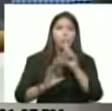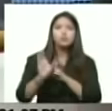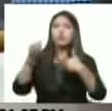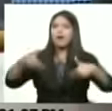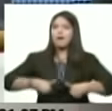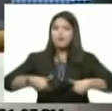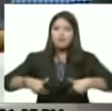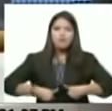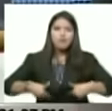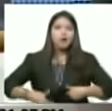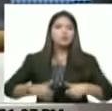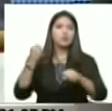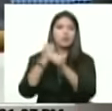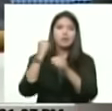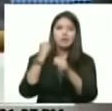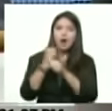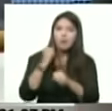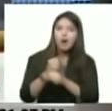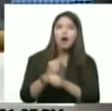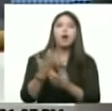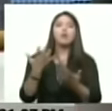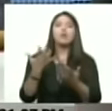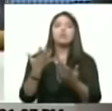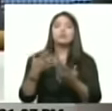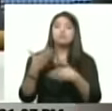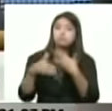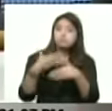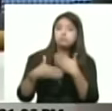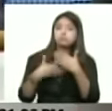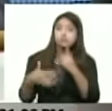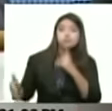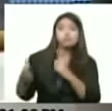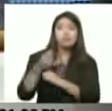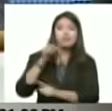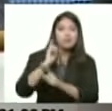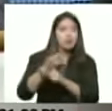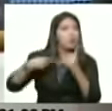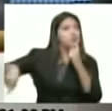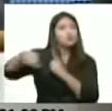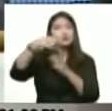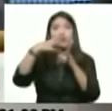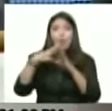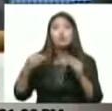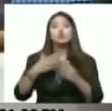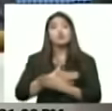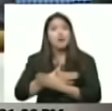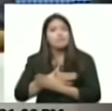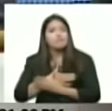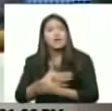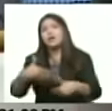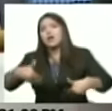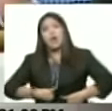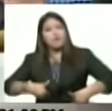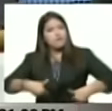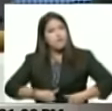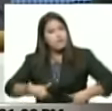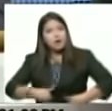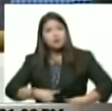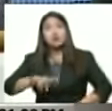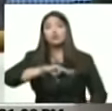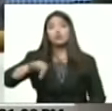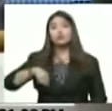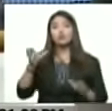esfuerzo, de la conquista a través del trabajo. Hacia allá tenemos que apostar, hacia allá yo apuesto todo el esfuerzo y nosotros,